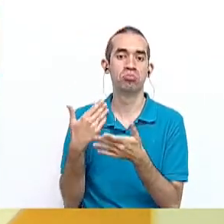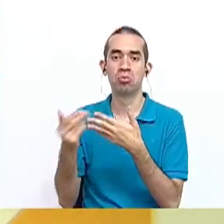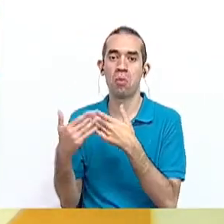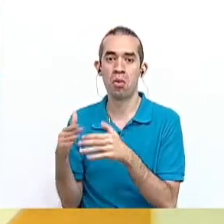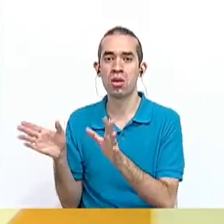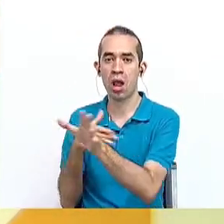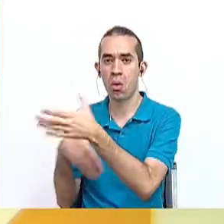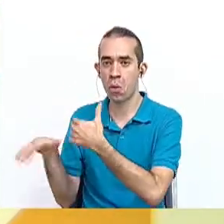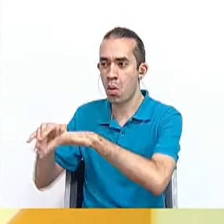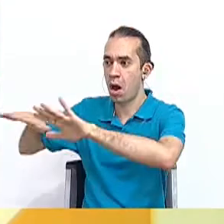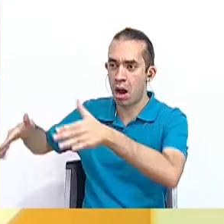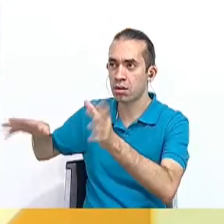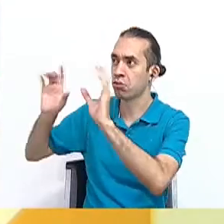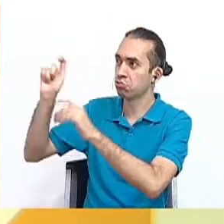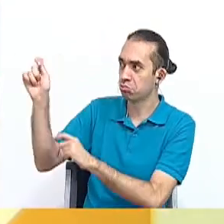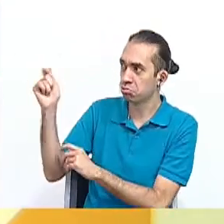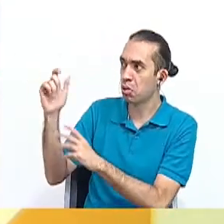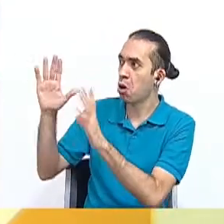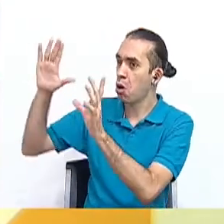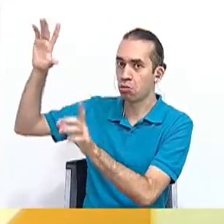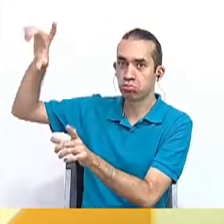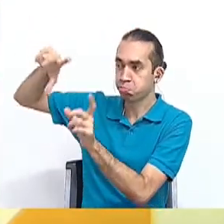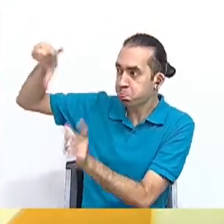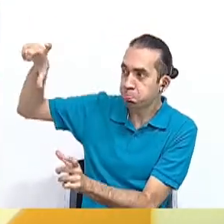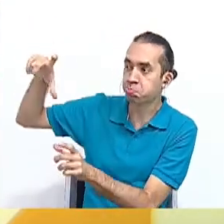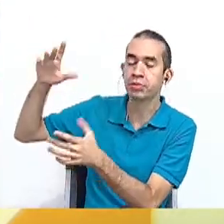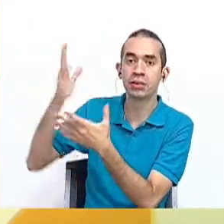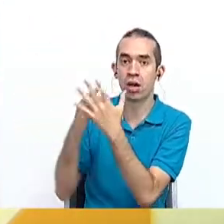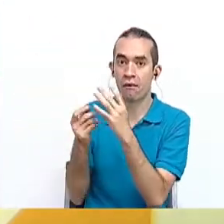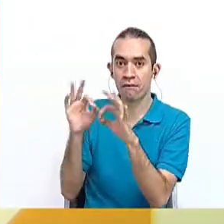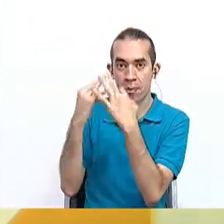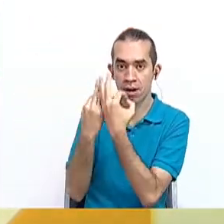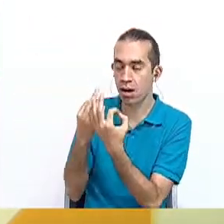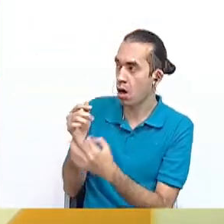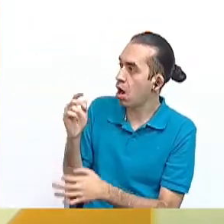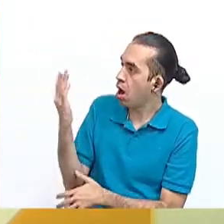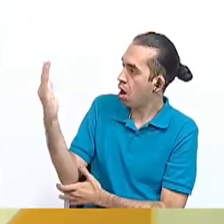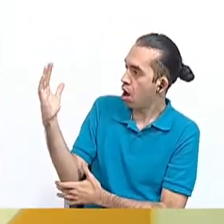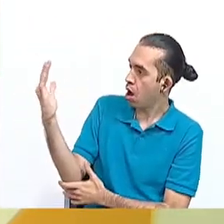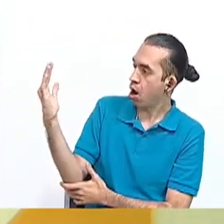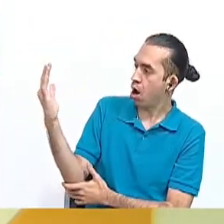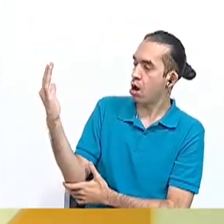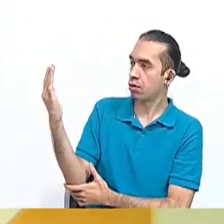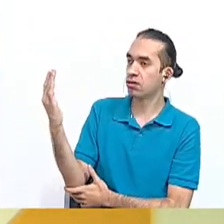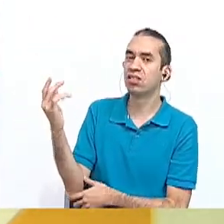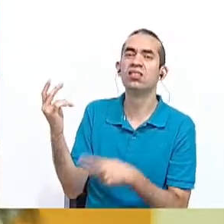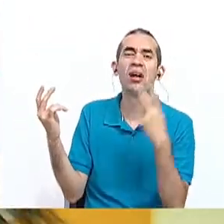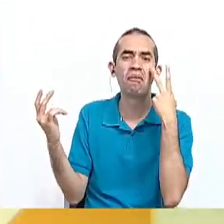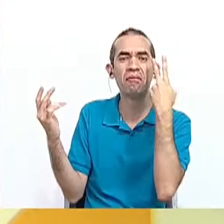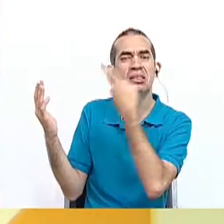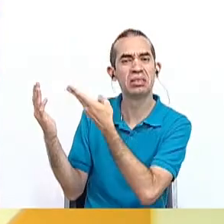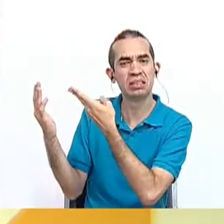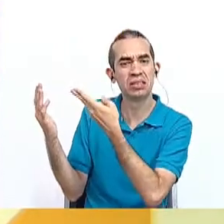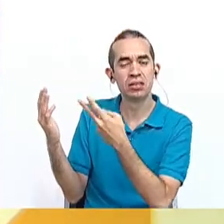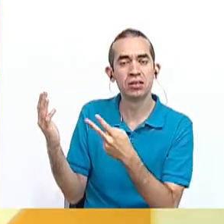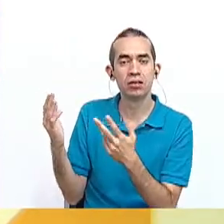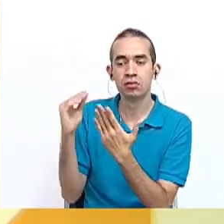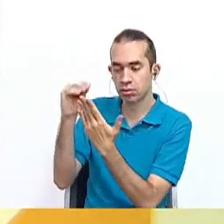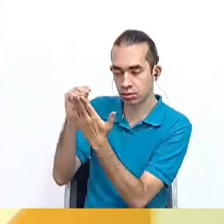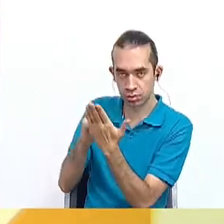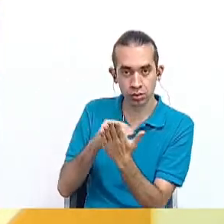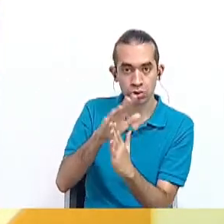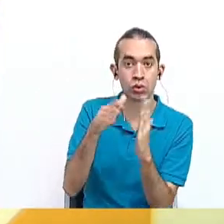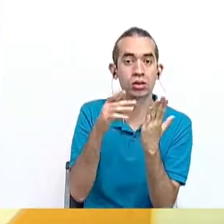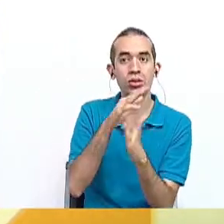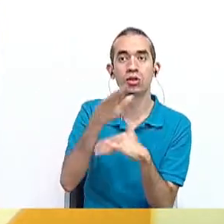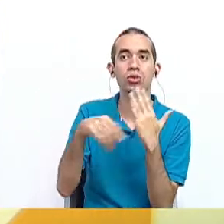espejo pequeñito de su familia y observen su rostro. ¿Qué pueden ver en él? Anoten en su cuaderno todas